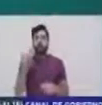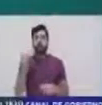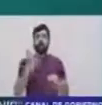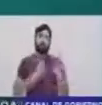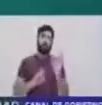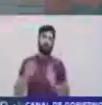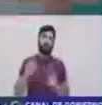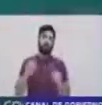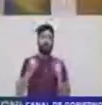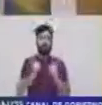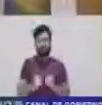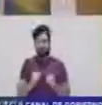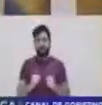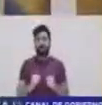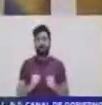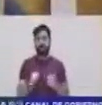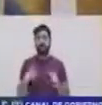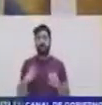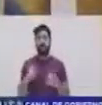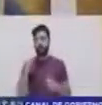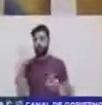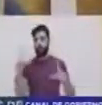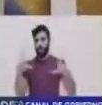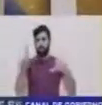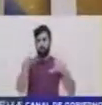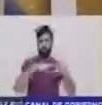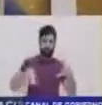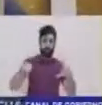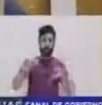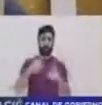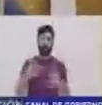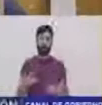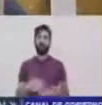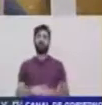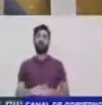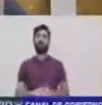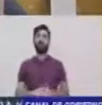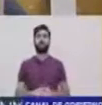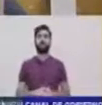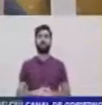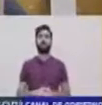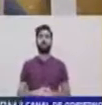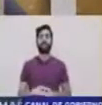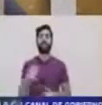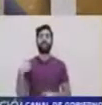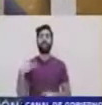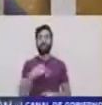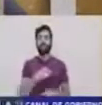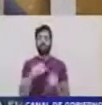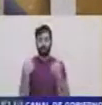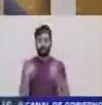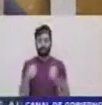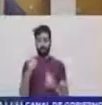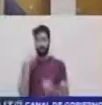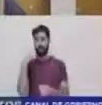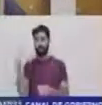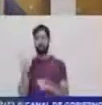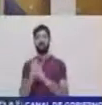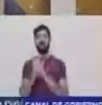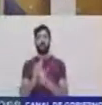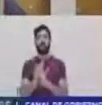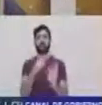más complicado el poder determinar el radio o diámetro del círculo. Vamos a hacer un ejemplo nosotros para